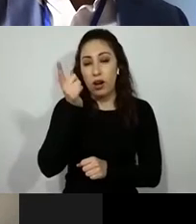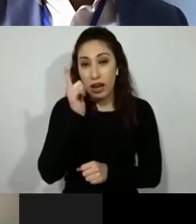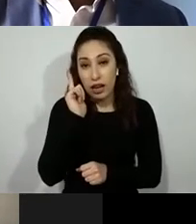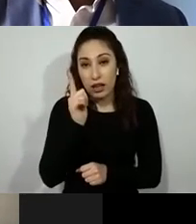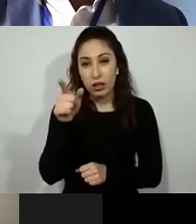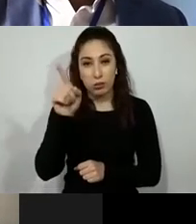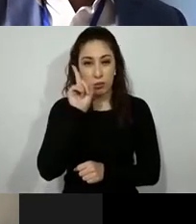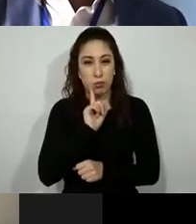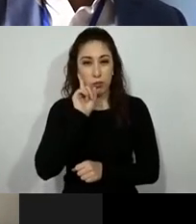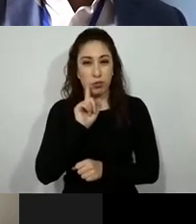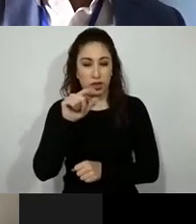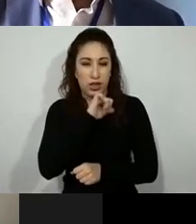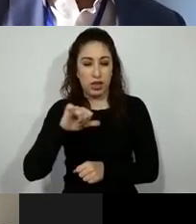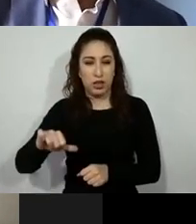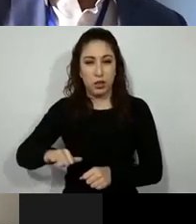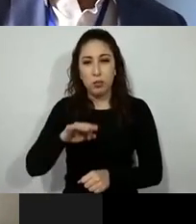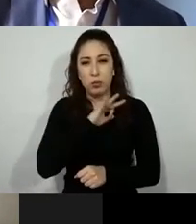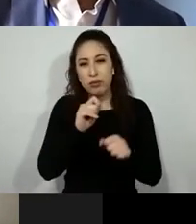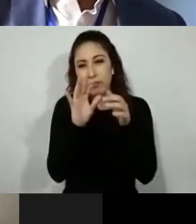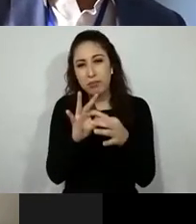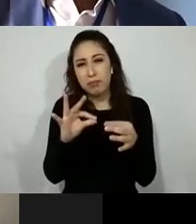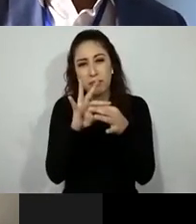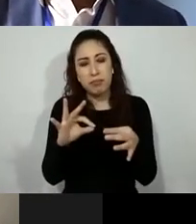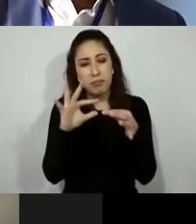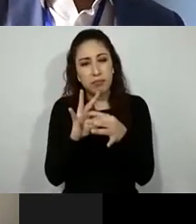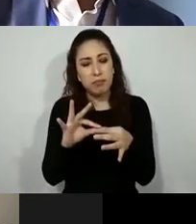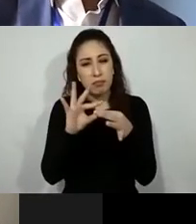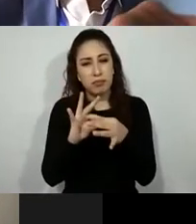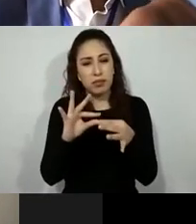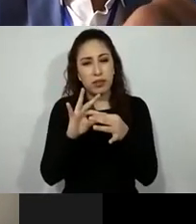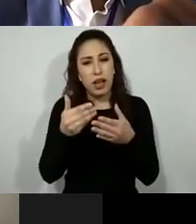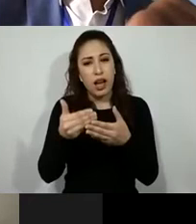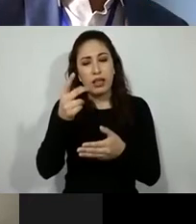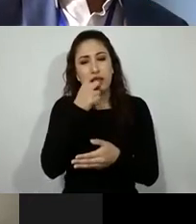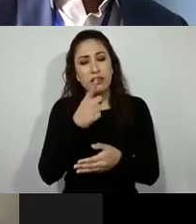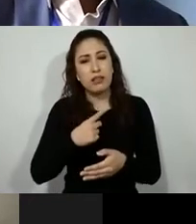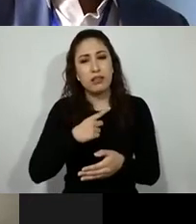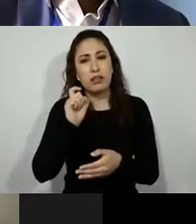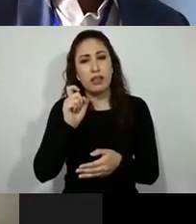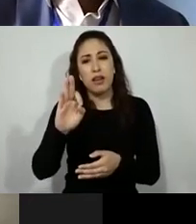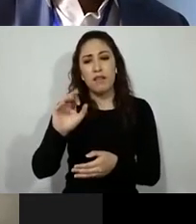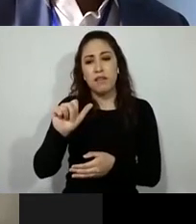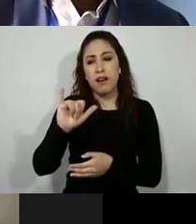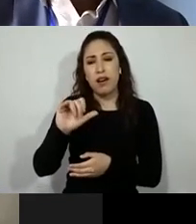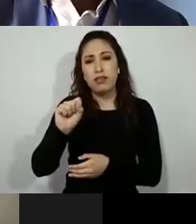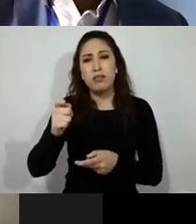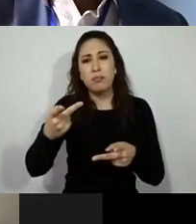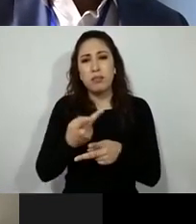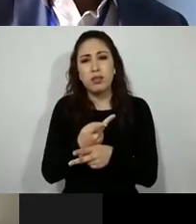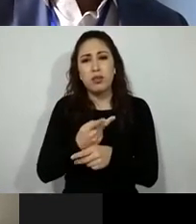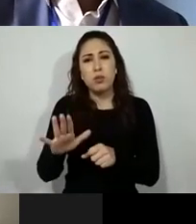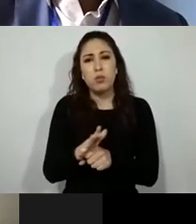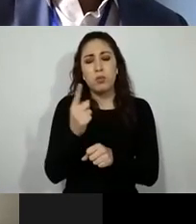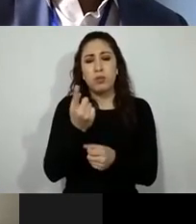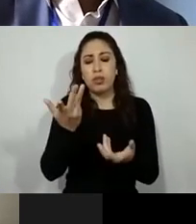un poco sobre lo que nos comenta de comprometido del FAIS, porque damos mucho seguimiento a